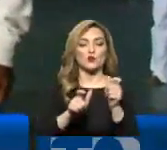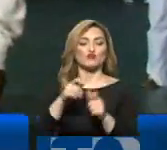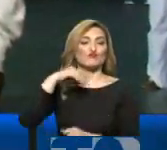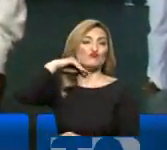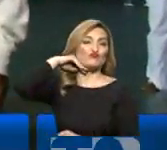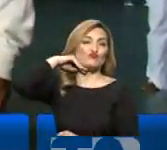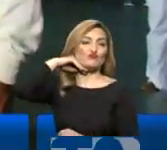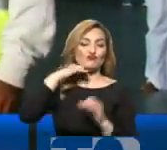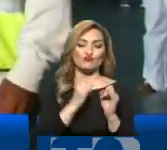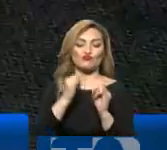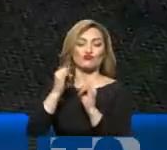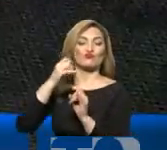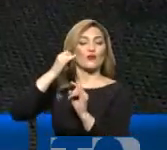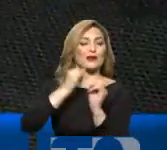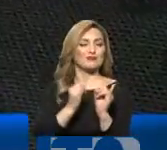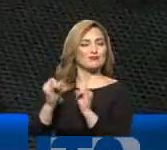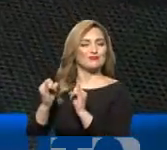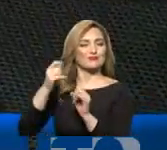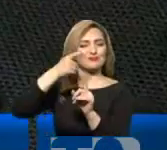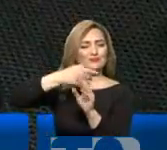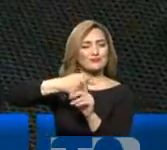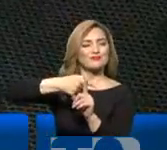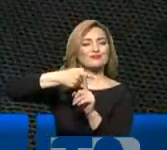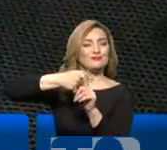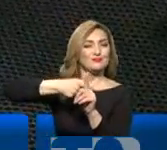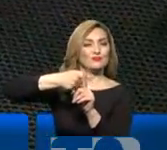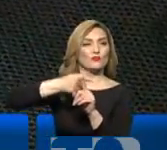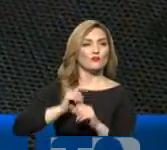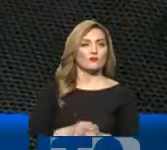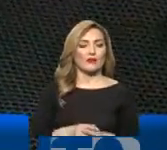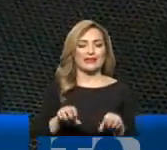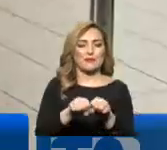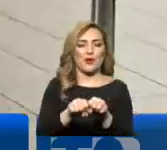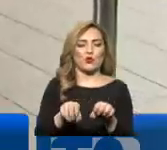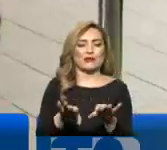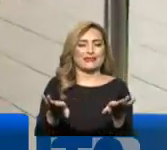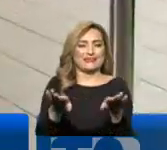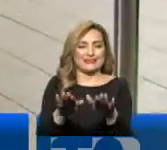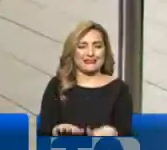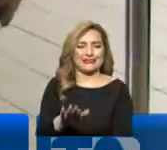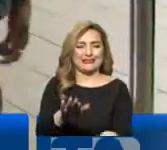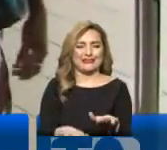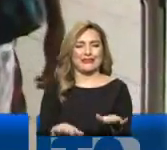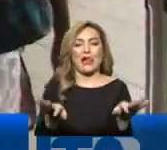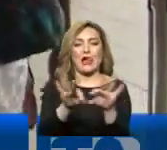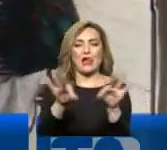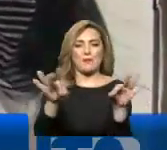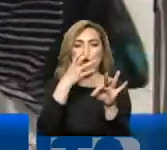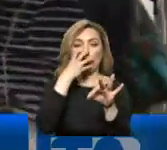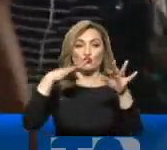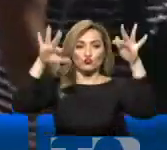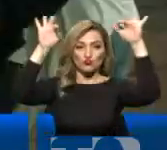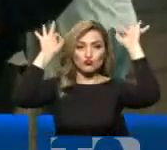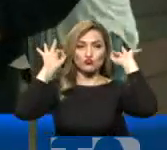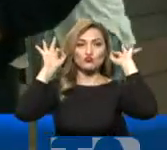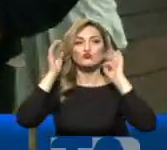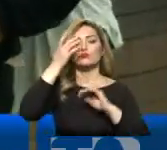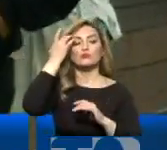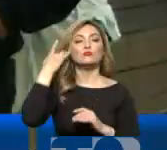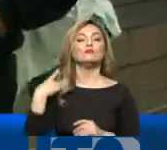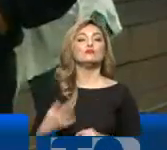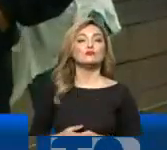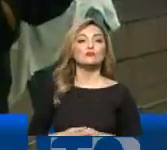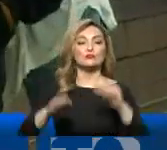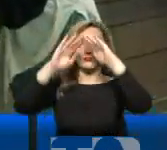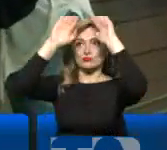temperatura en las puertas de acceso a la terminal. Se verificó que se desinfecten el calzado y que usen mascarilla. Además, en cada puerta y